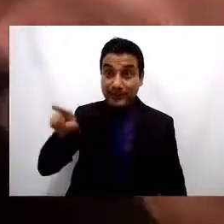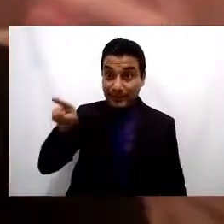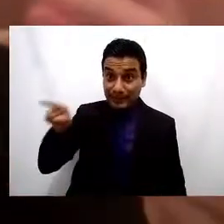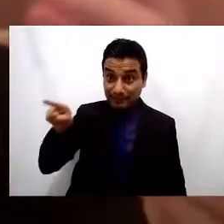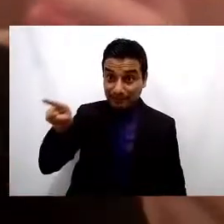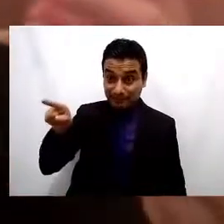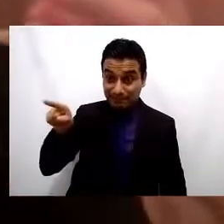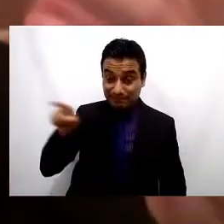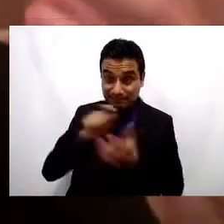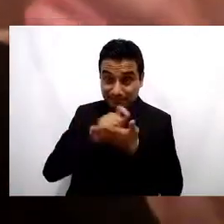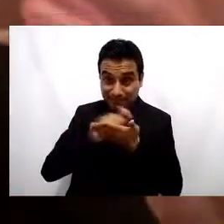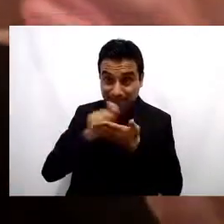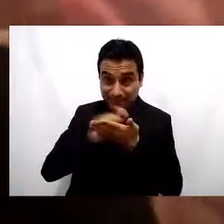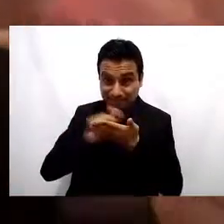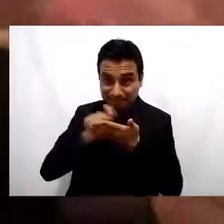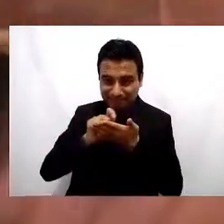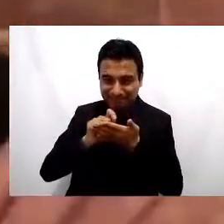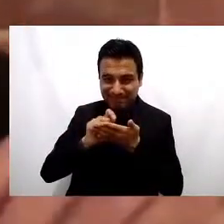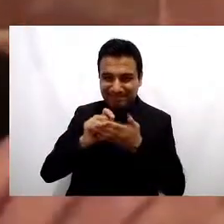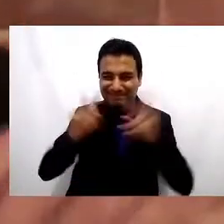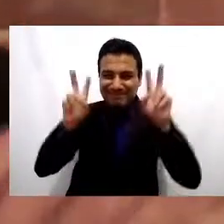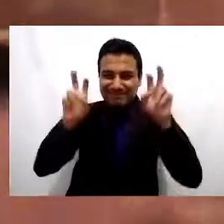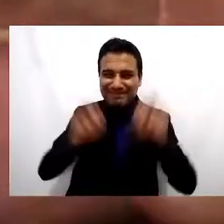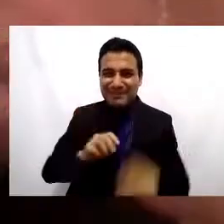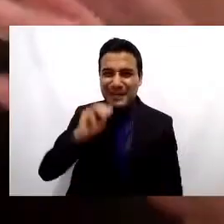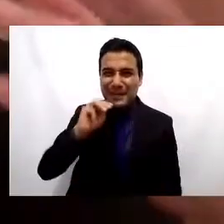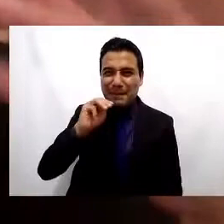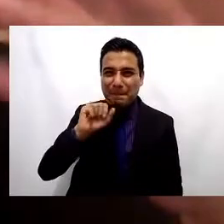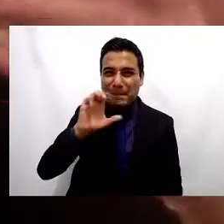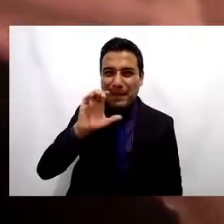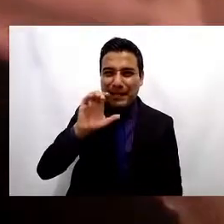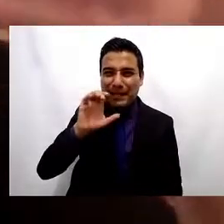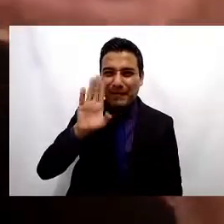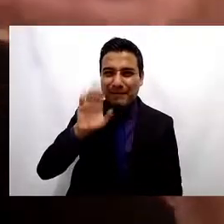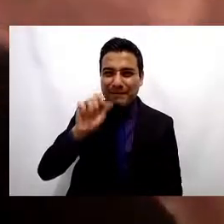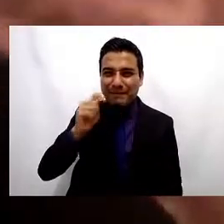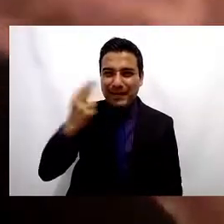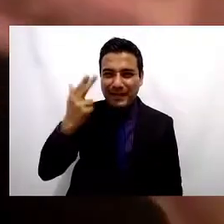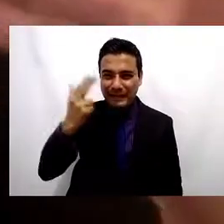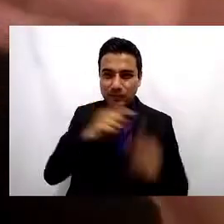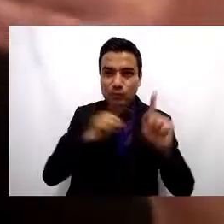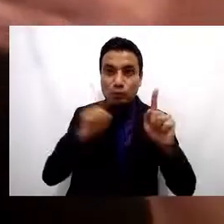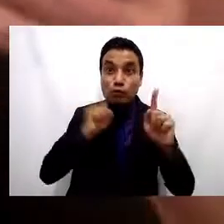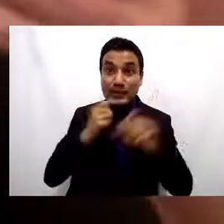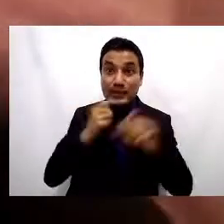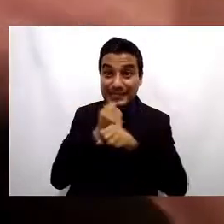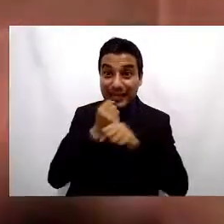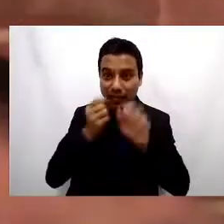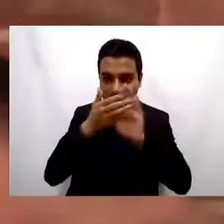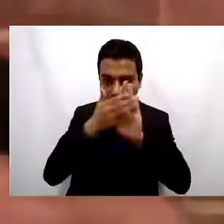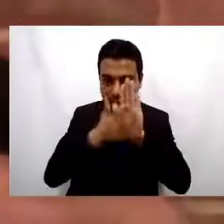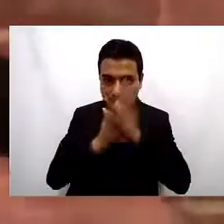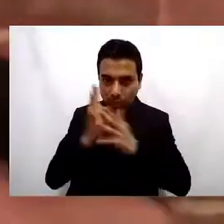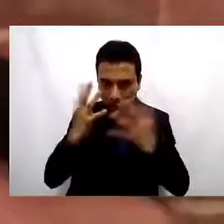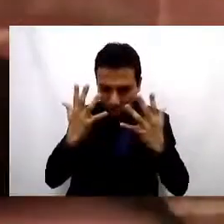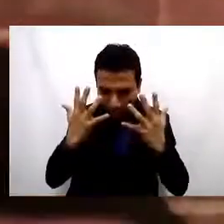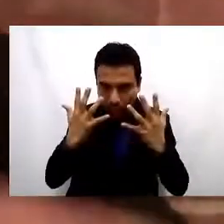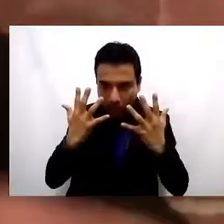manchadas de sangre de Lady Macbeth la gran metáfora universal sobre la